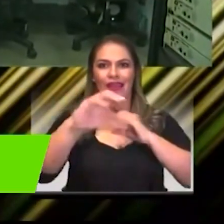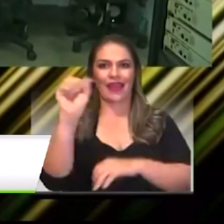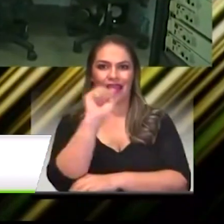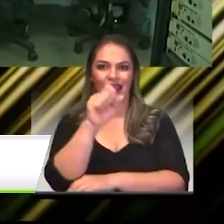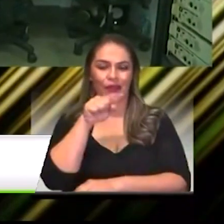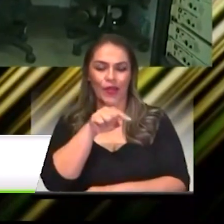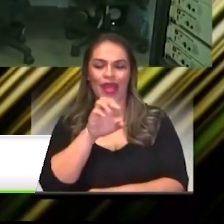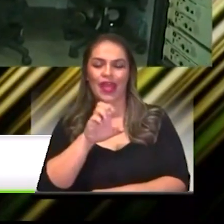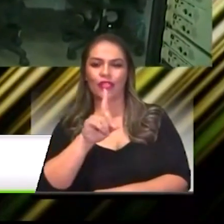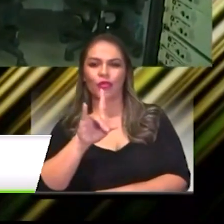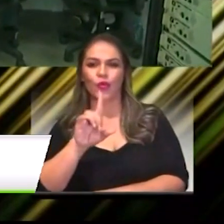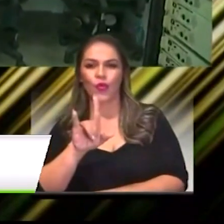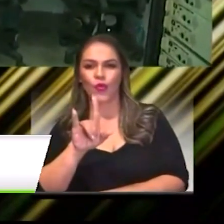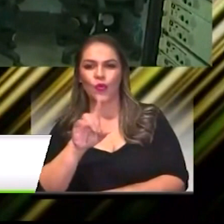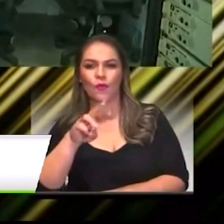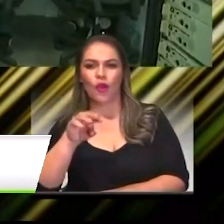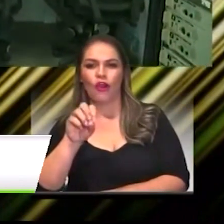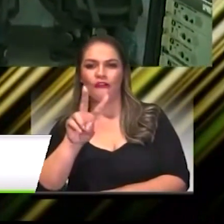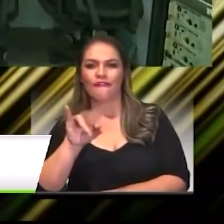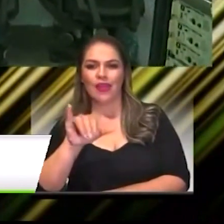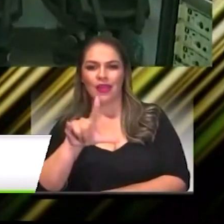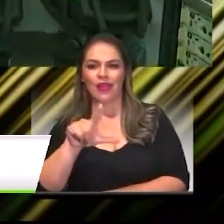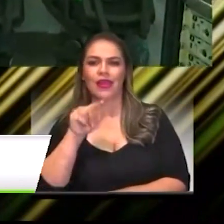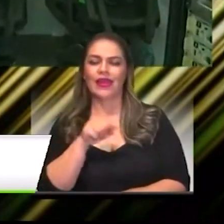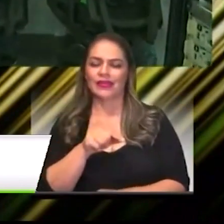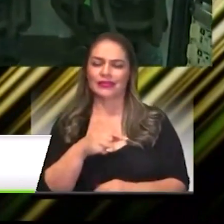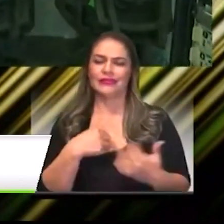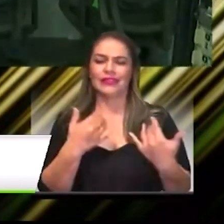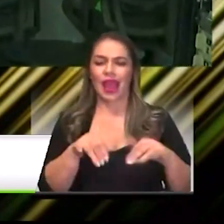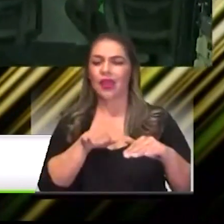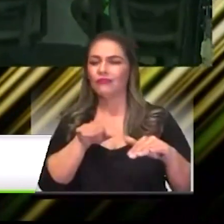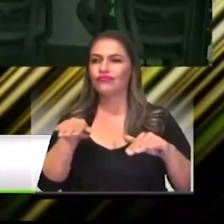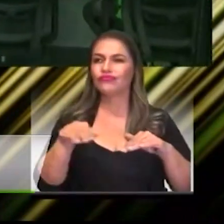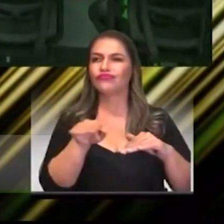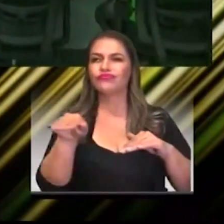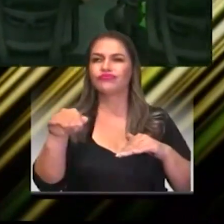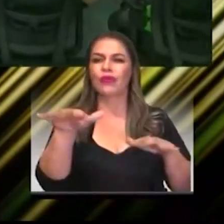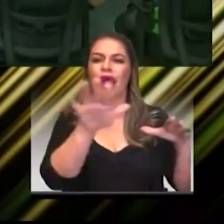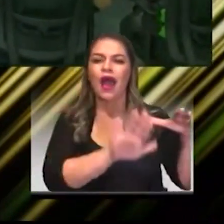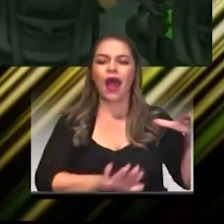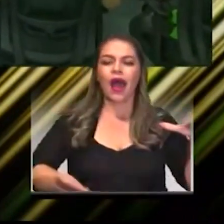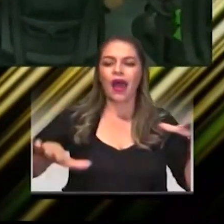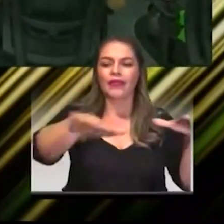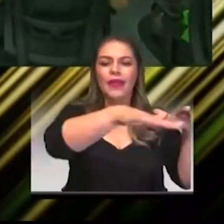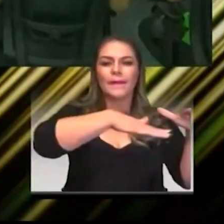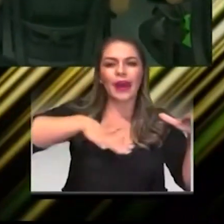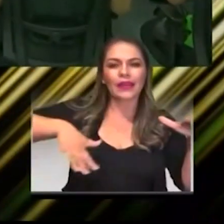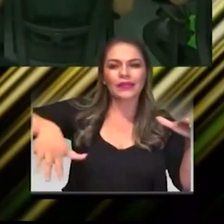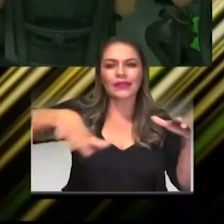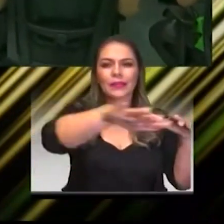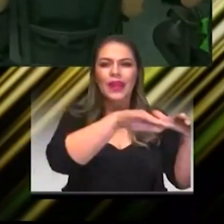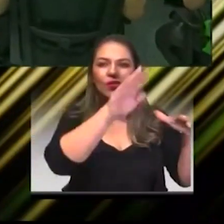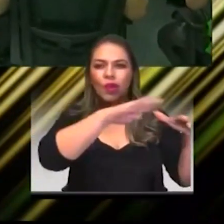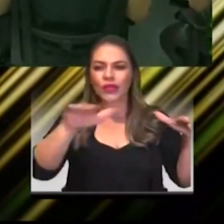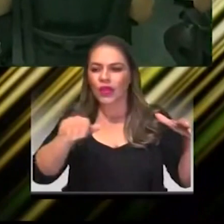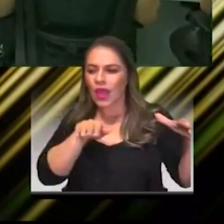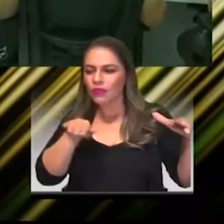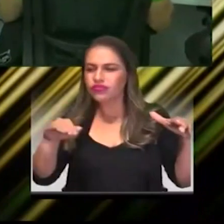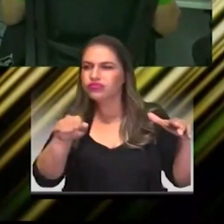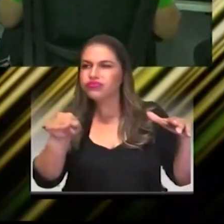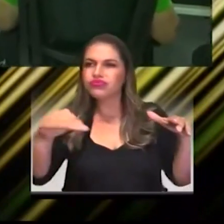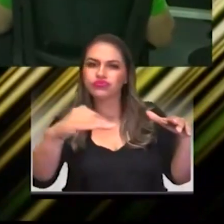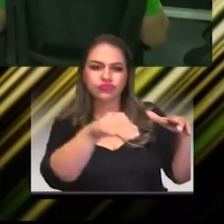esta EduMóvil esté ya empezando a recorrer toda la geografía antioqueña, a llegar a los